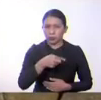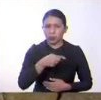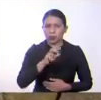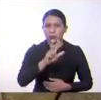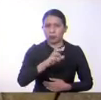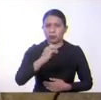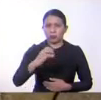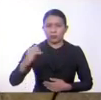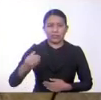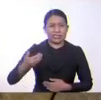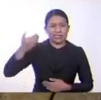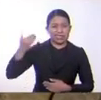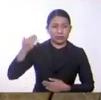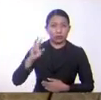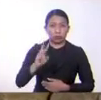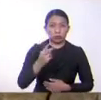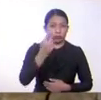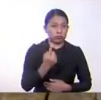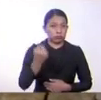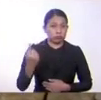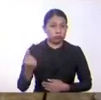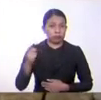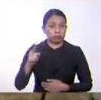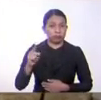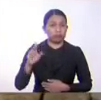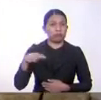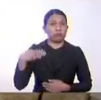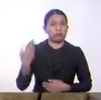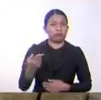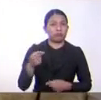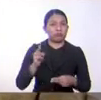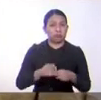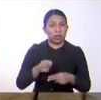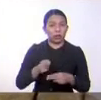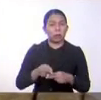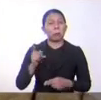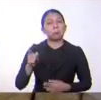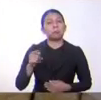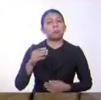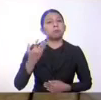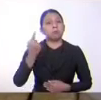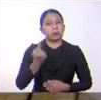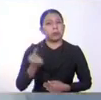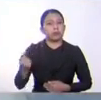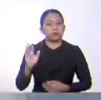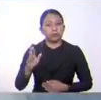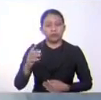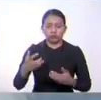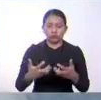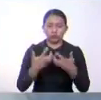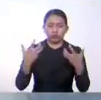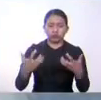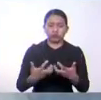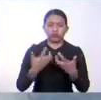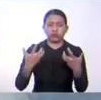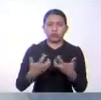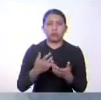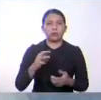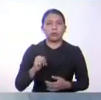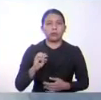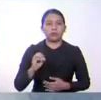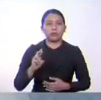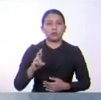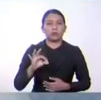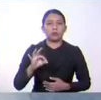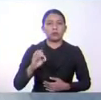años, dos griegos, Aristóteles y Teofrasto, impulsaron el conocimiento sobre morfología y